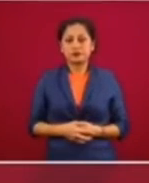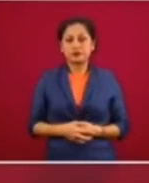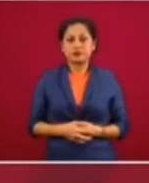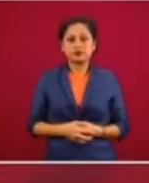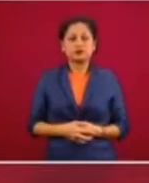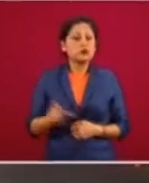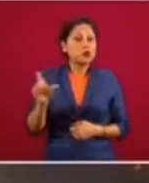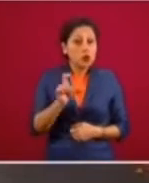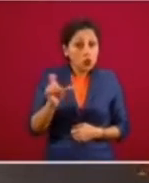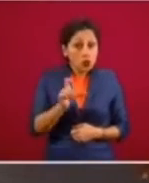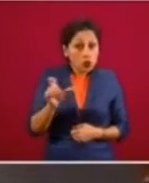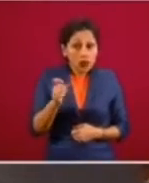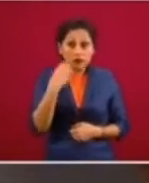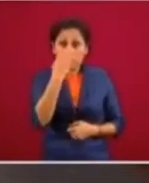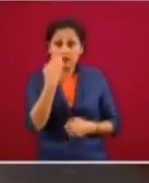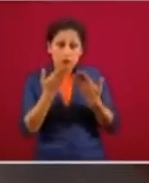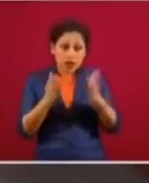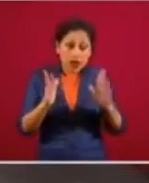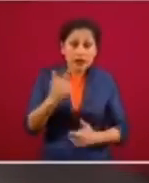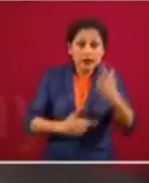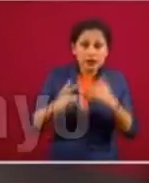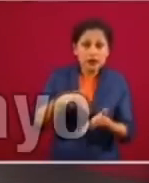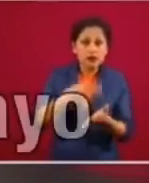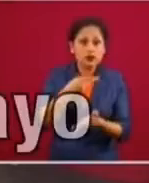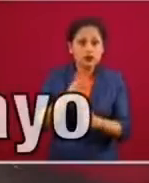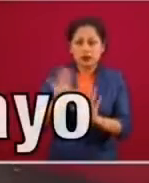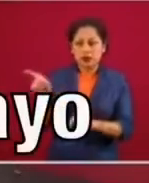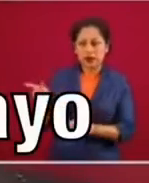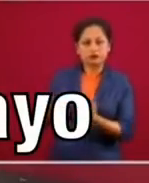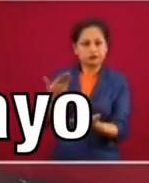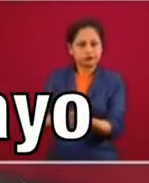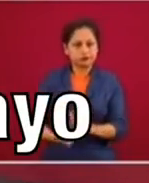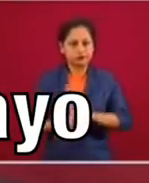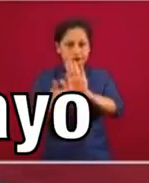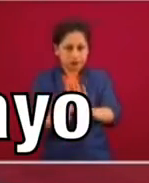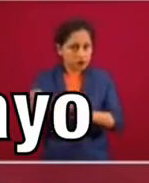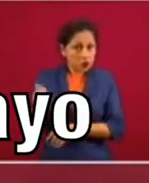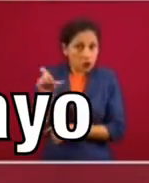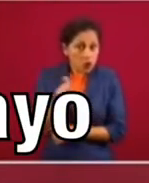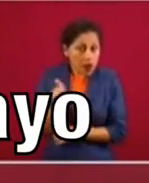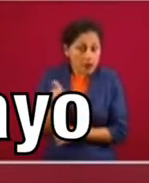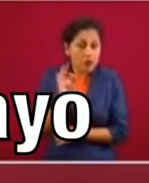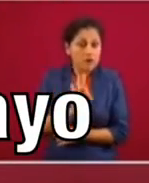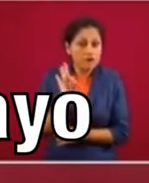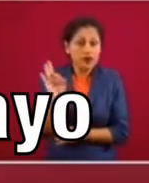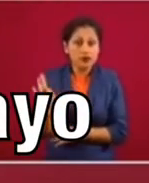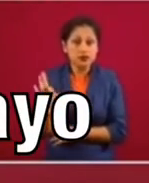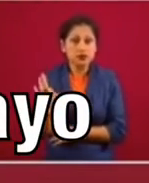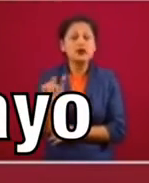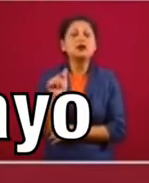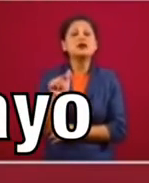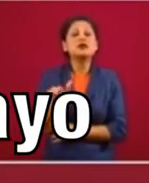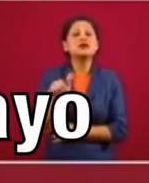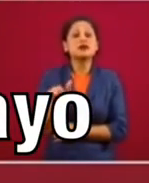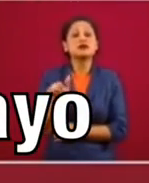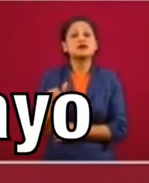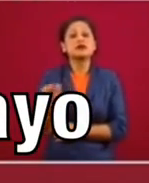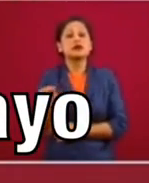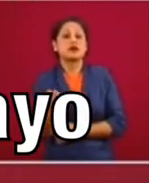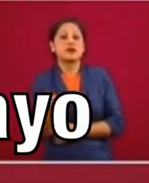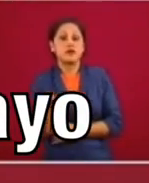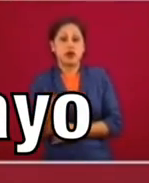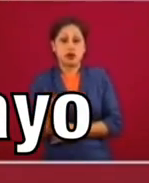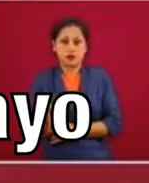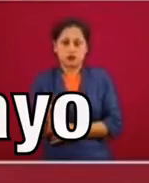El regreso a clase, de acuerdo a esto que se está proponiendo, sería el 17 de